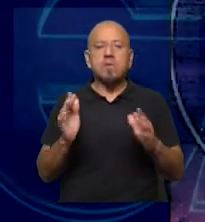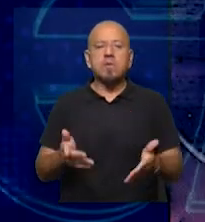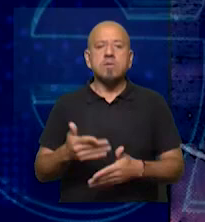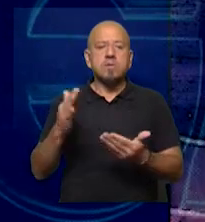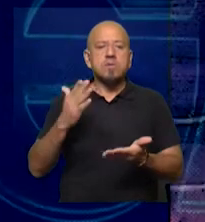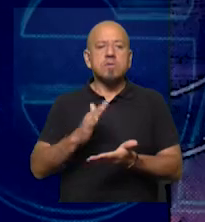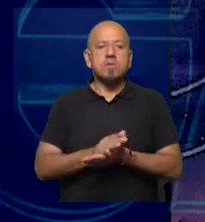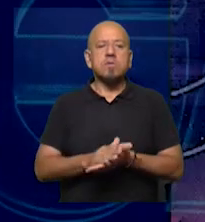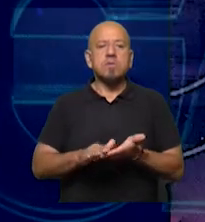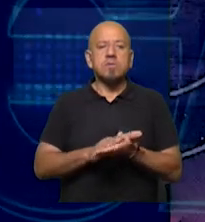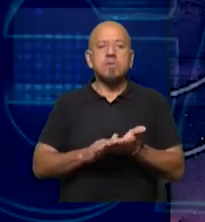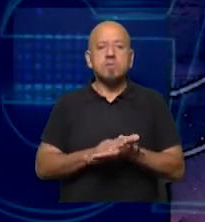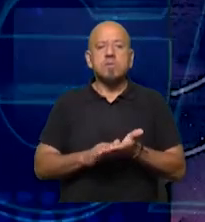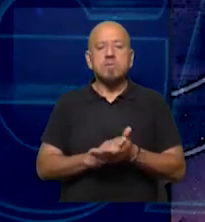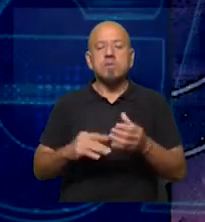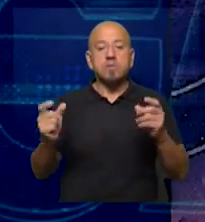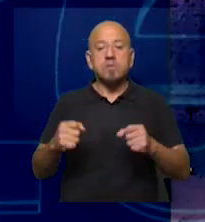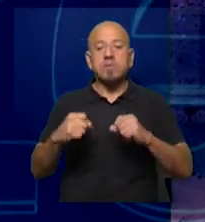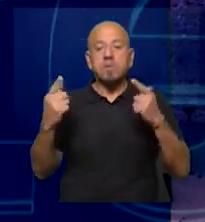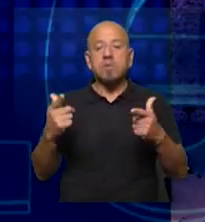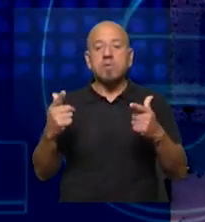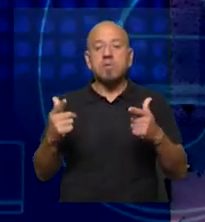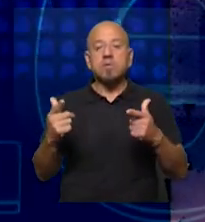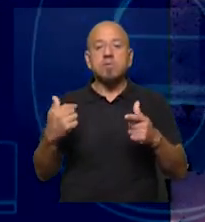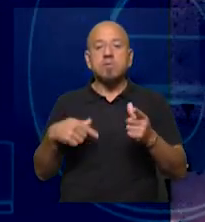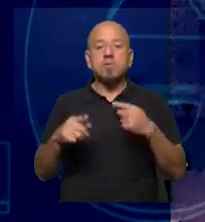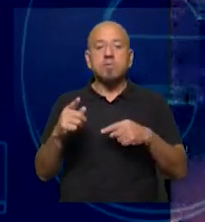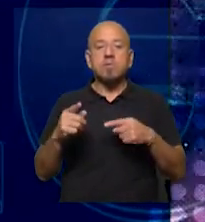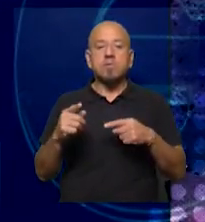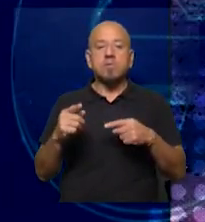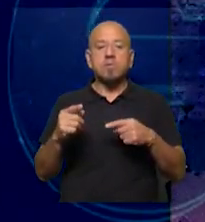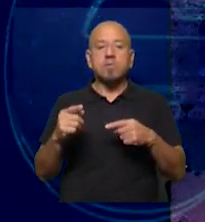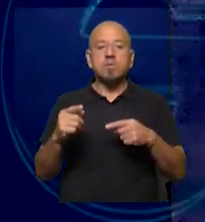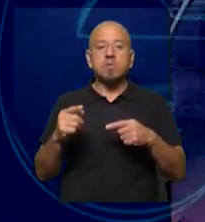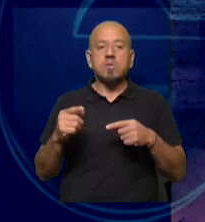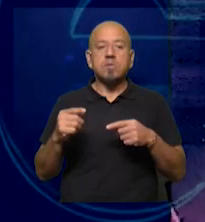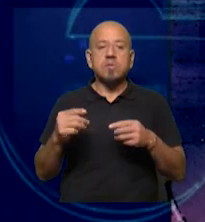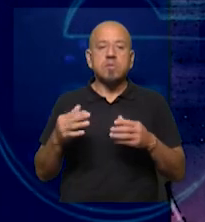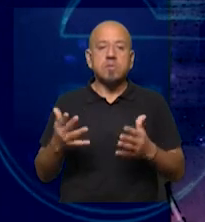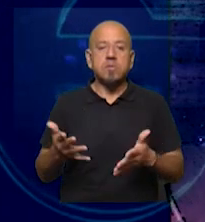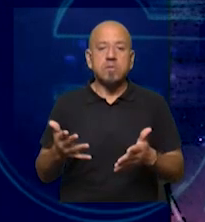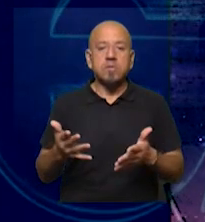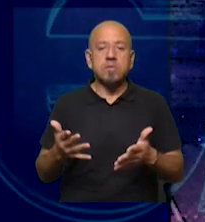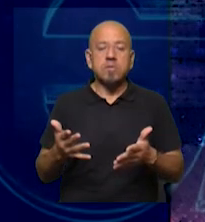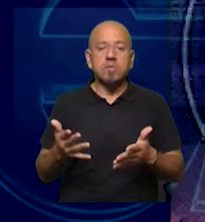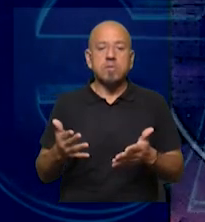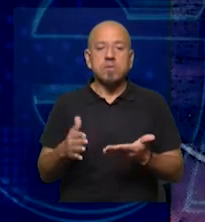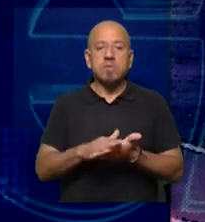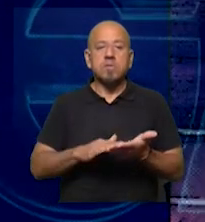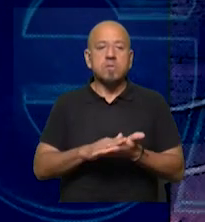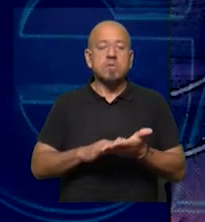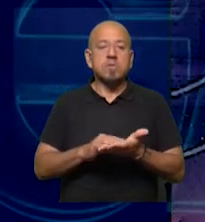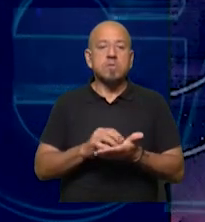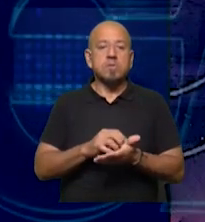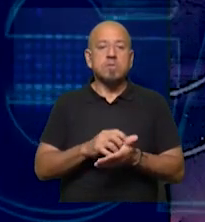impactante cuando se prenden las luces y comienza la obra, en que prácticamente está vacío, claro, el escenario,